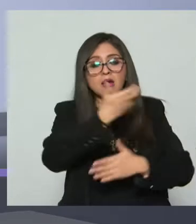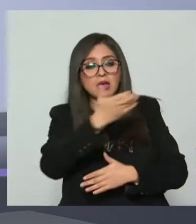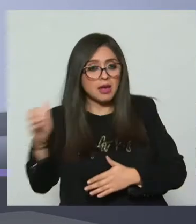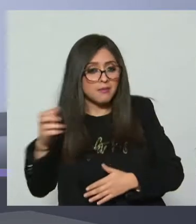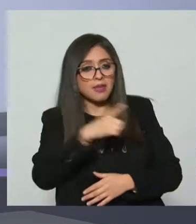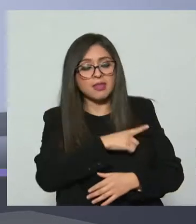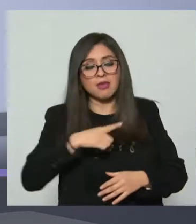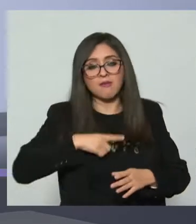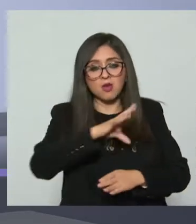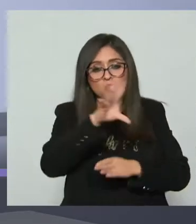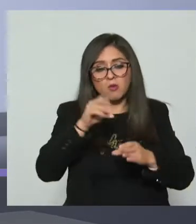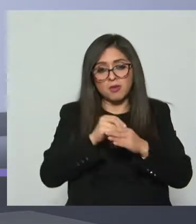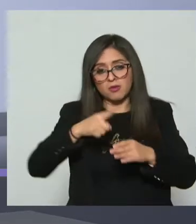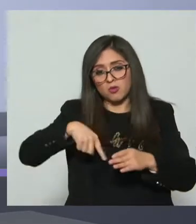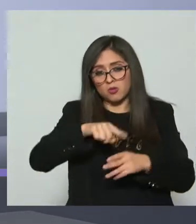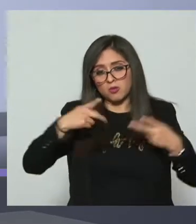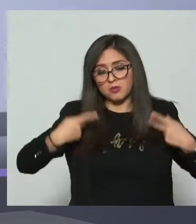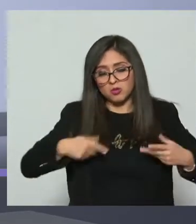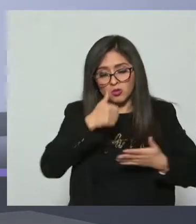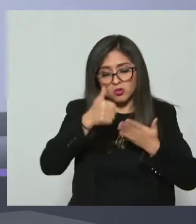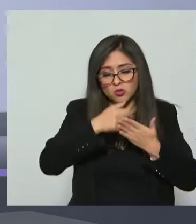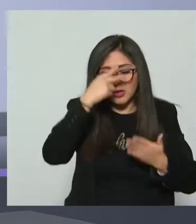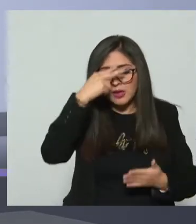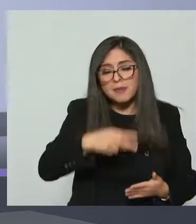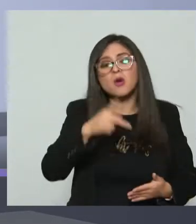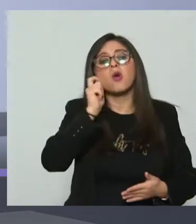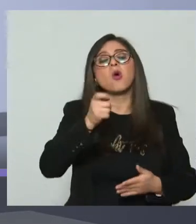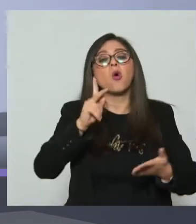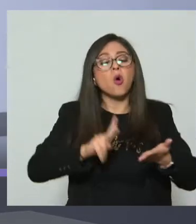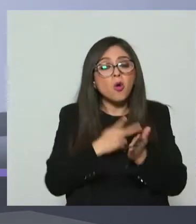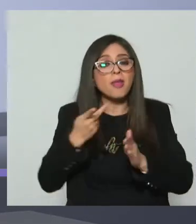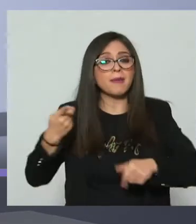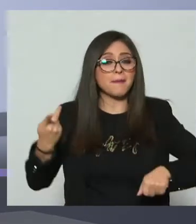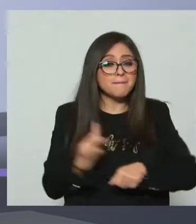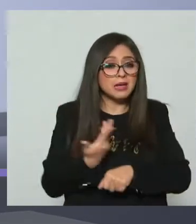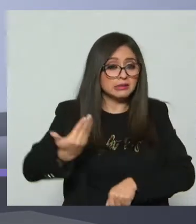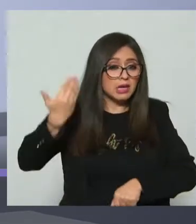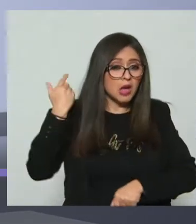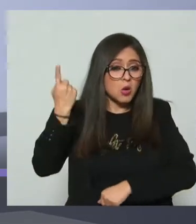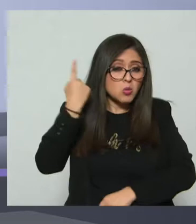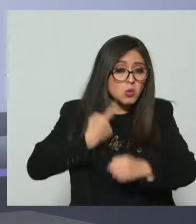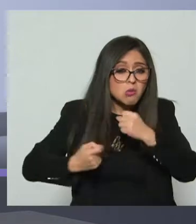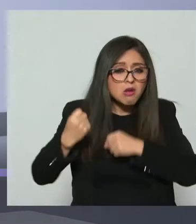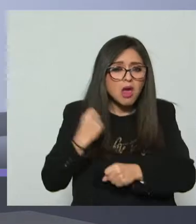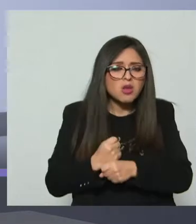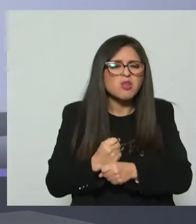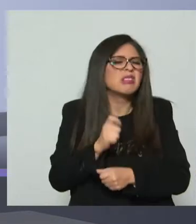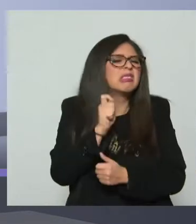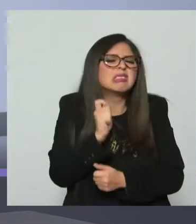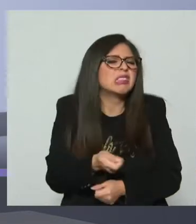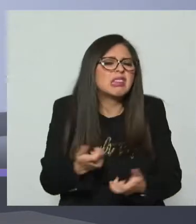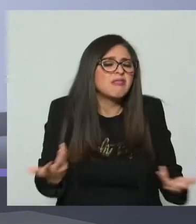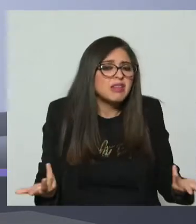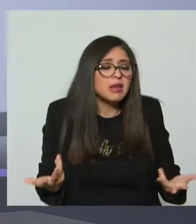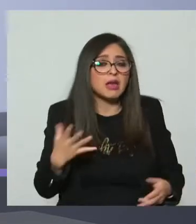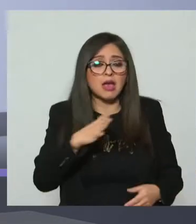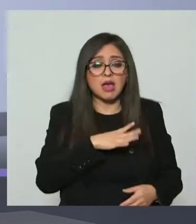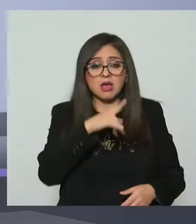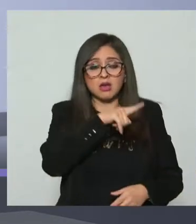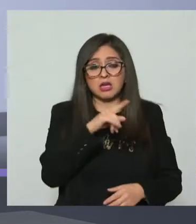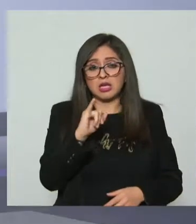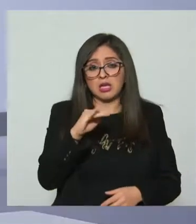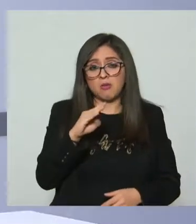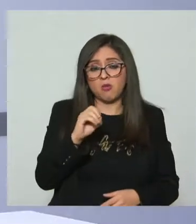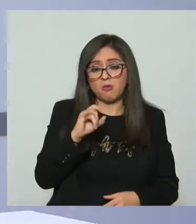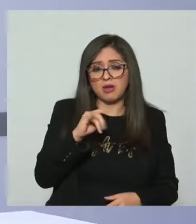integral de la ciudad para que no suceda lo que nos sucedió en el pasado. ¿A qué me refiero? A que hubo un boom inmobiliario en el